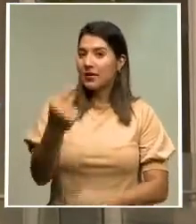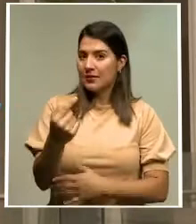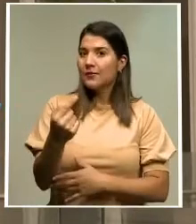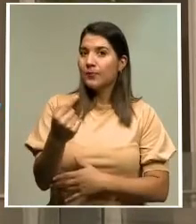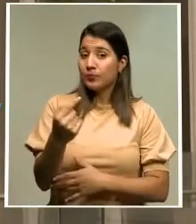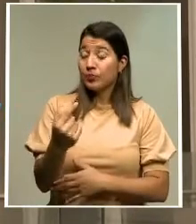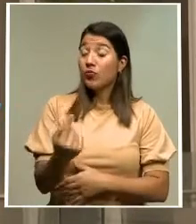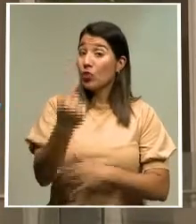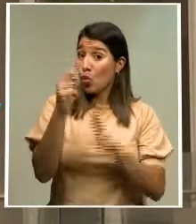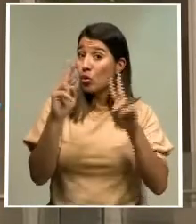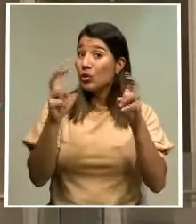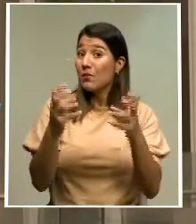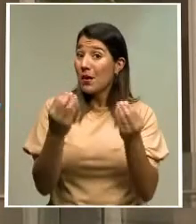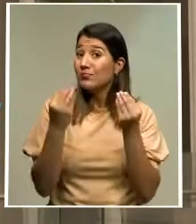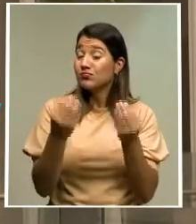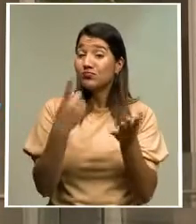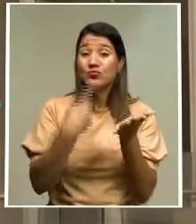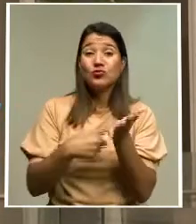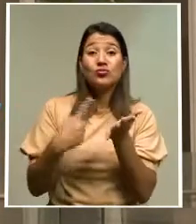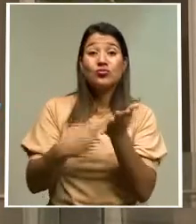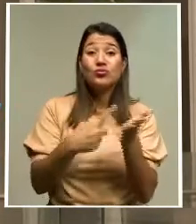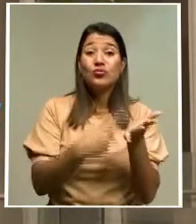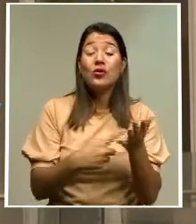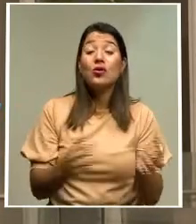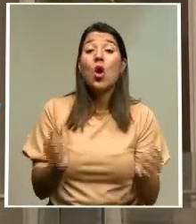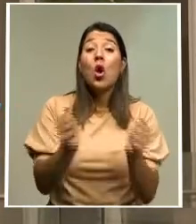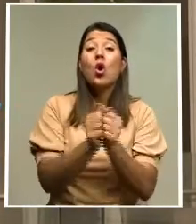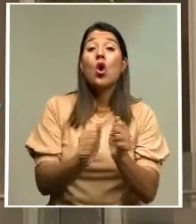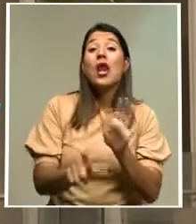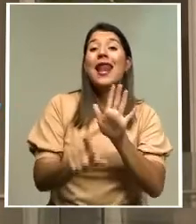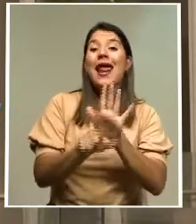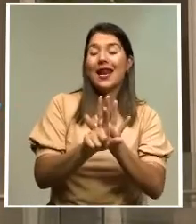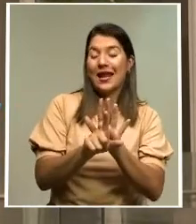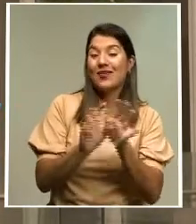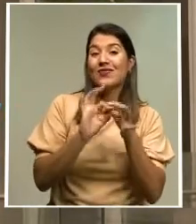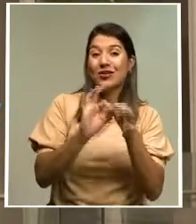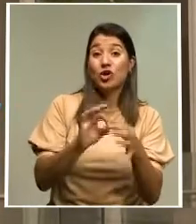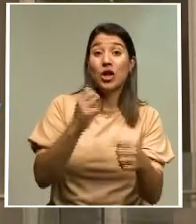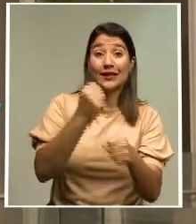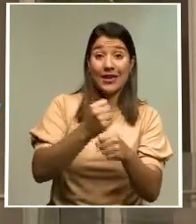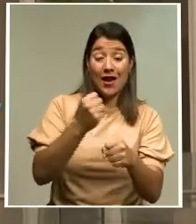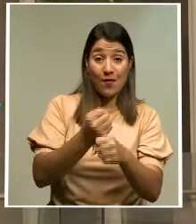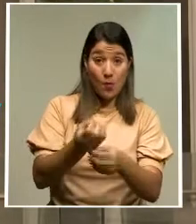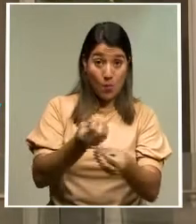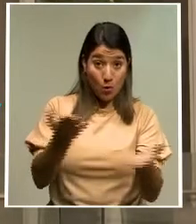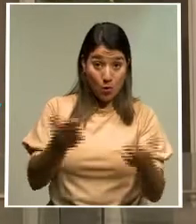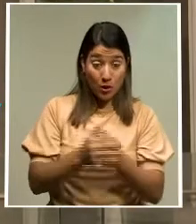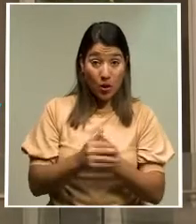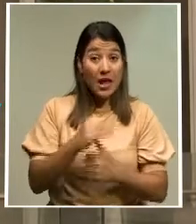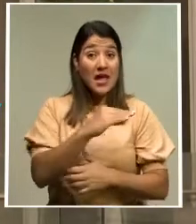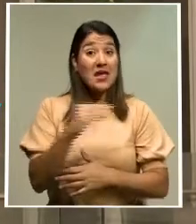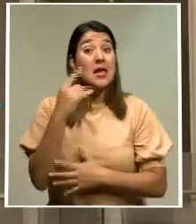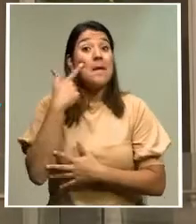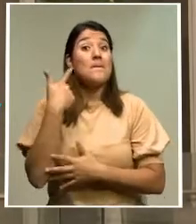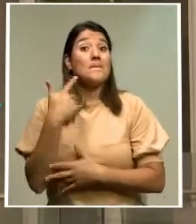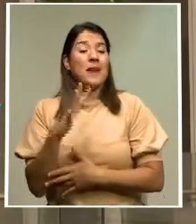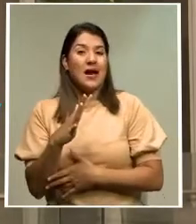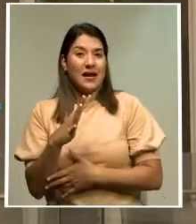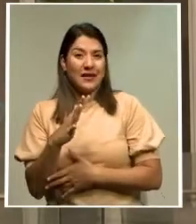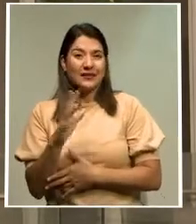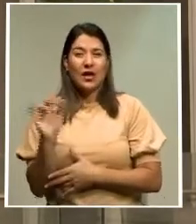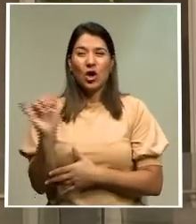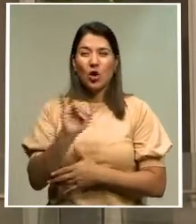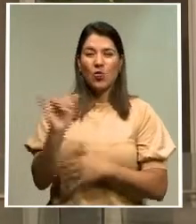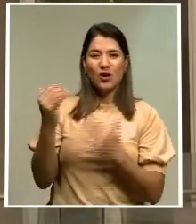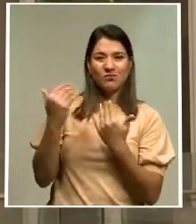grandes discusiones que se ha dado con el tema del proyecto de empleo público y que pues parece condicionar al propio Partido